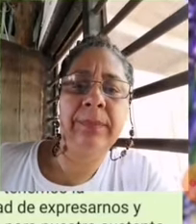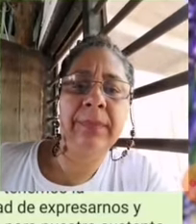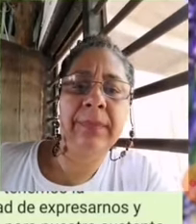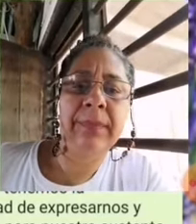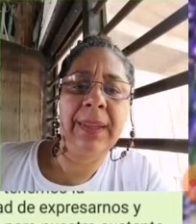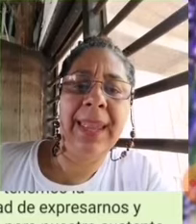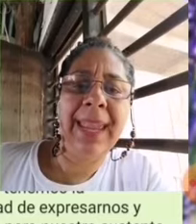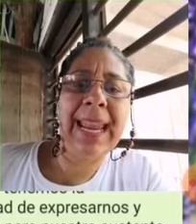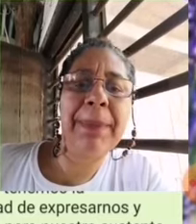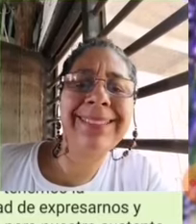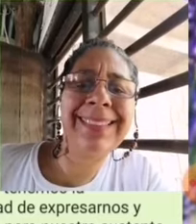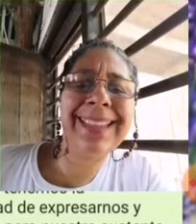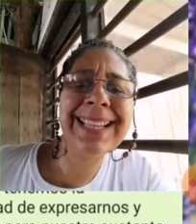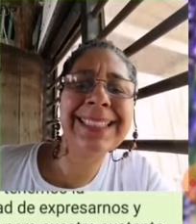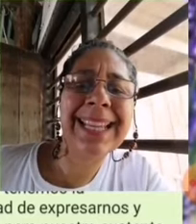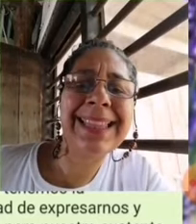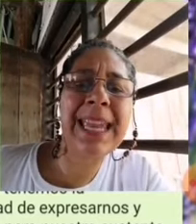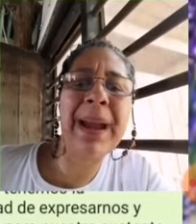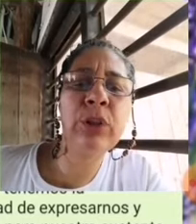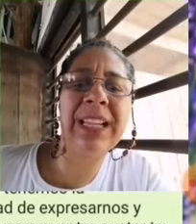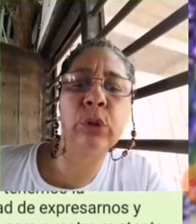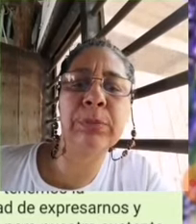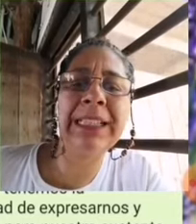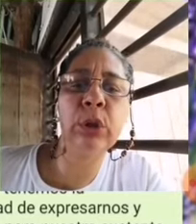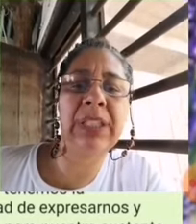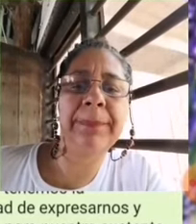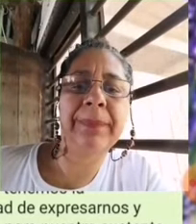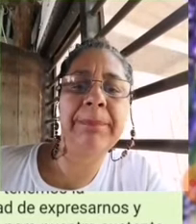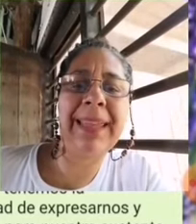creado el 23 de